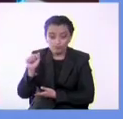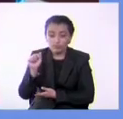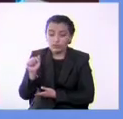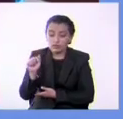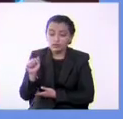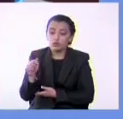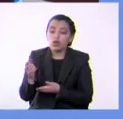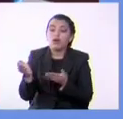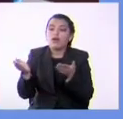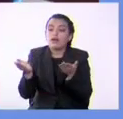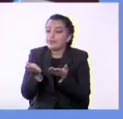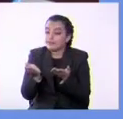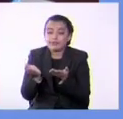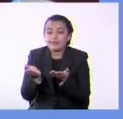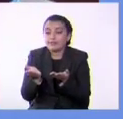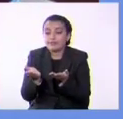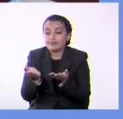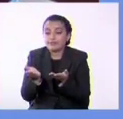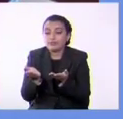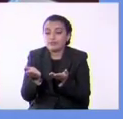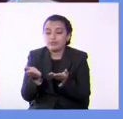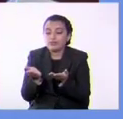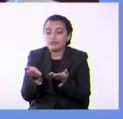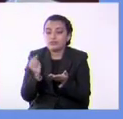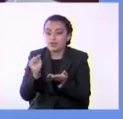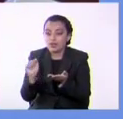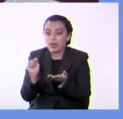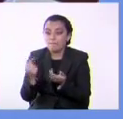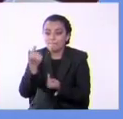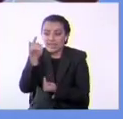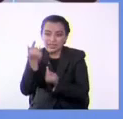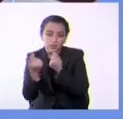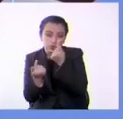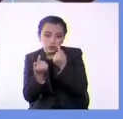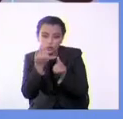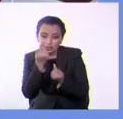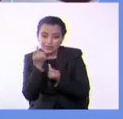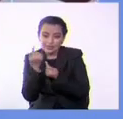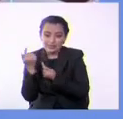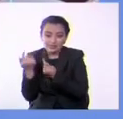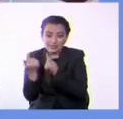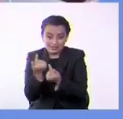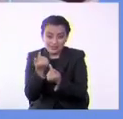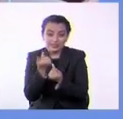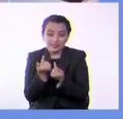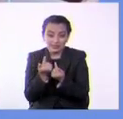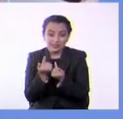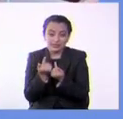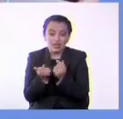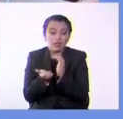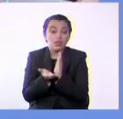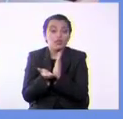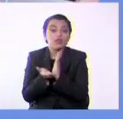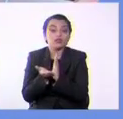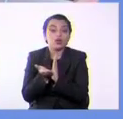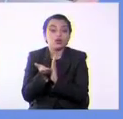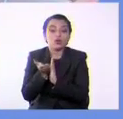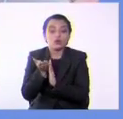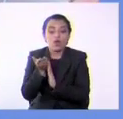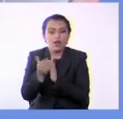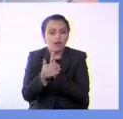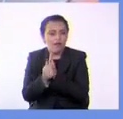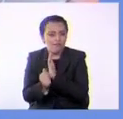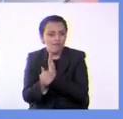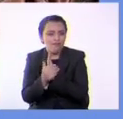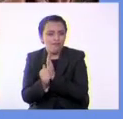ocasiones están centrados en aquellas personas que están desarrollando capacidades en